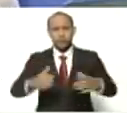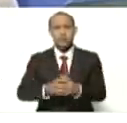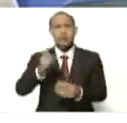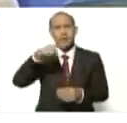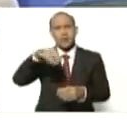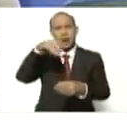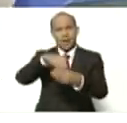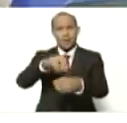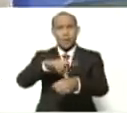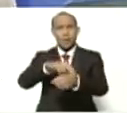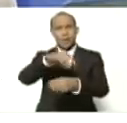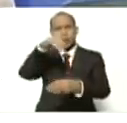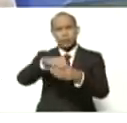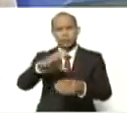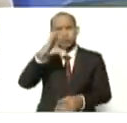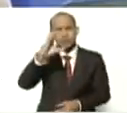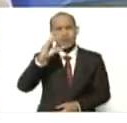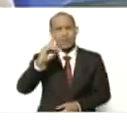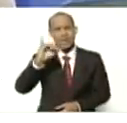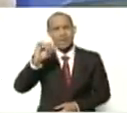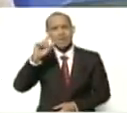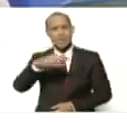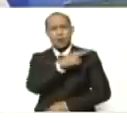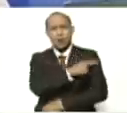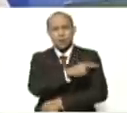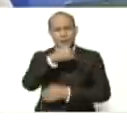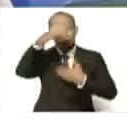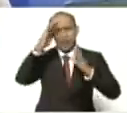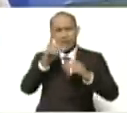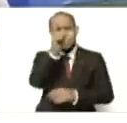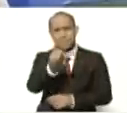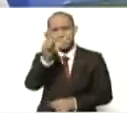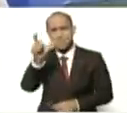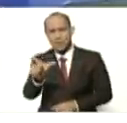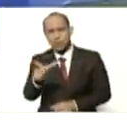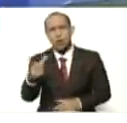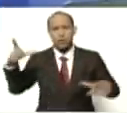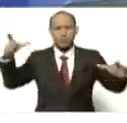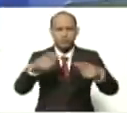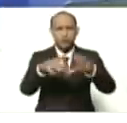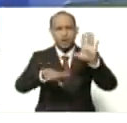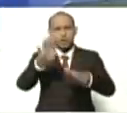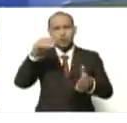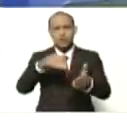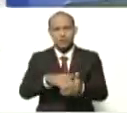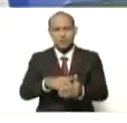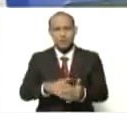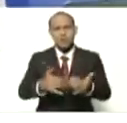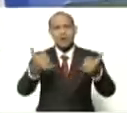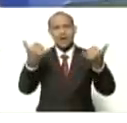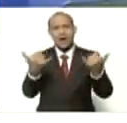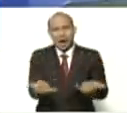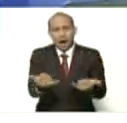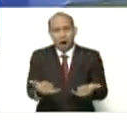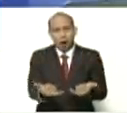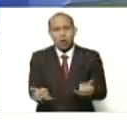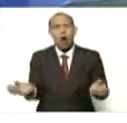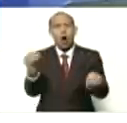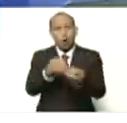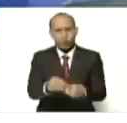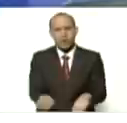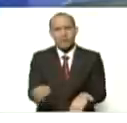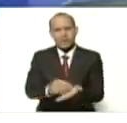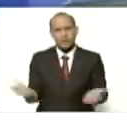cdi en los hospitales para atender los casos bajó a 14.000 ahora tenemos que reanimar las brigadas